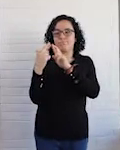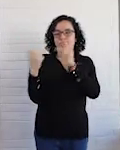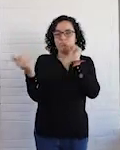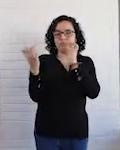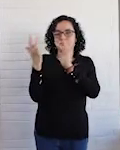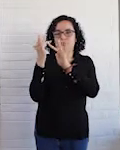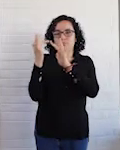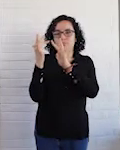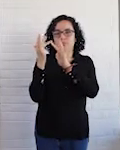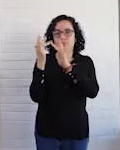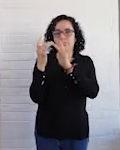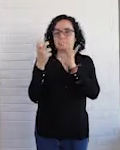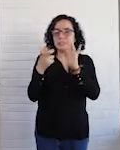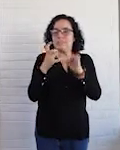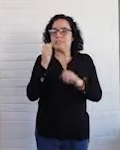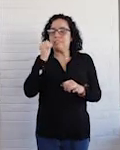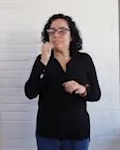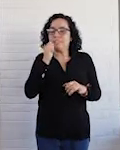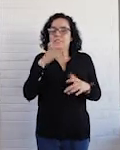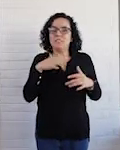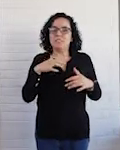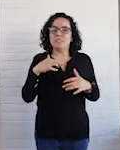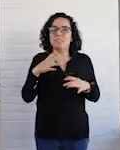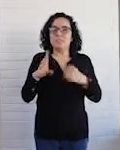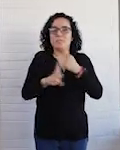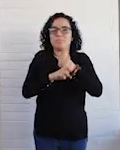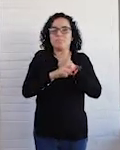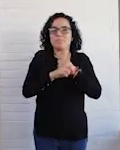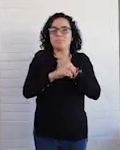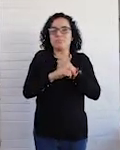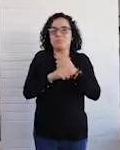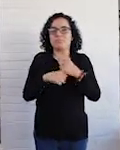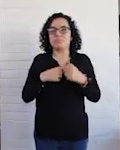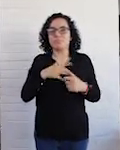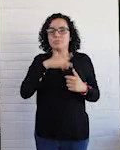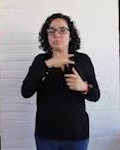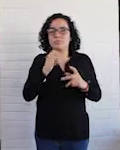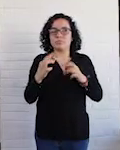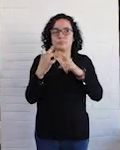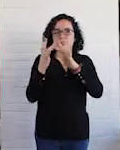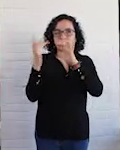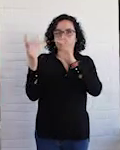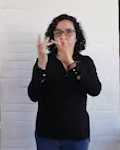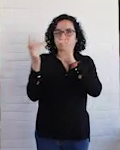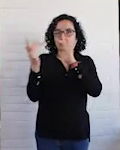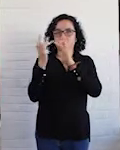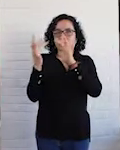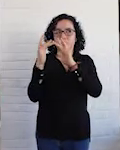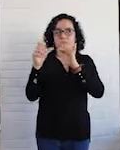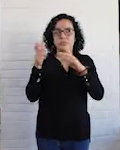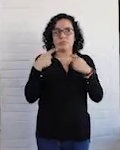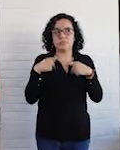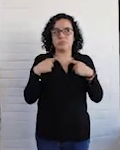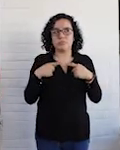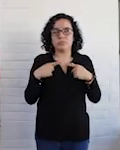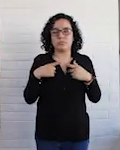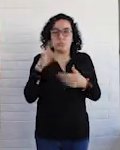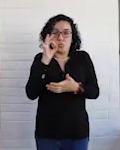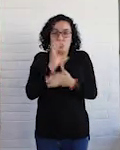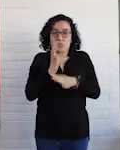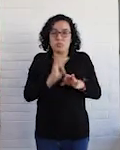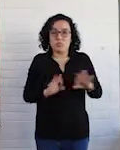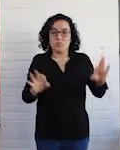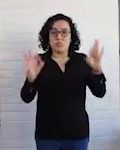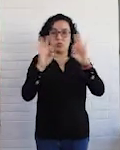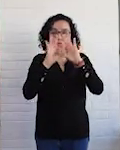reto, siempre ha sido el reto y va a seguir siendo el reto. La única forma de